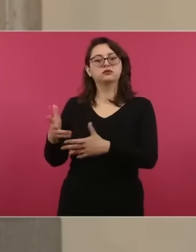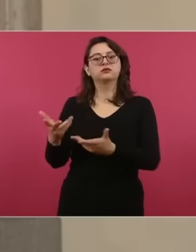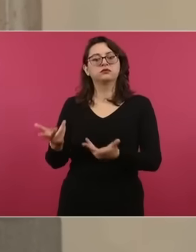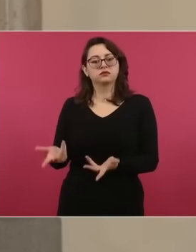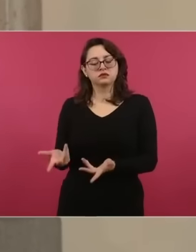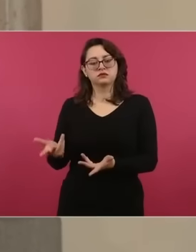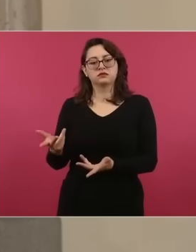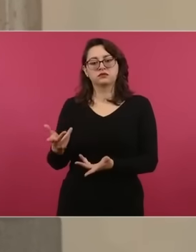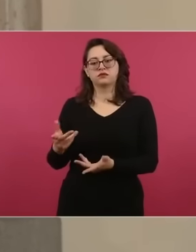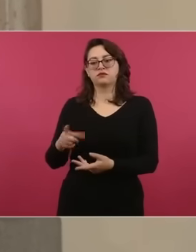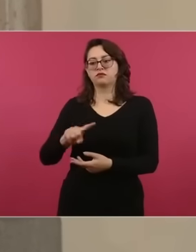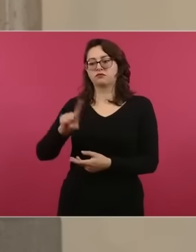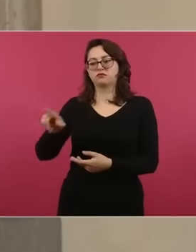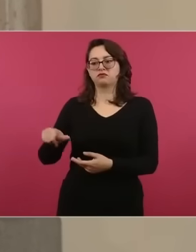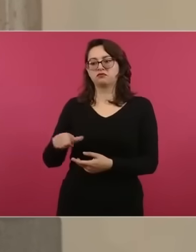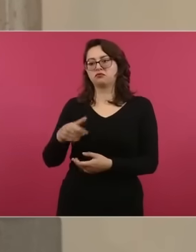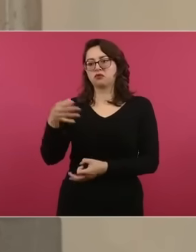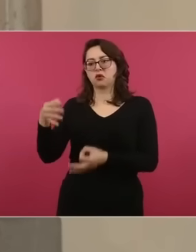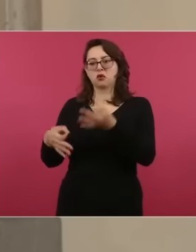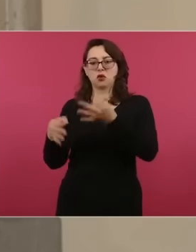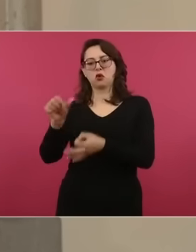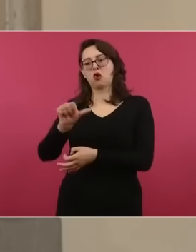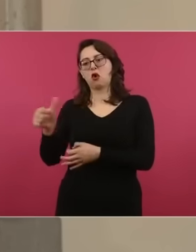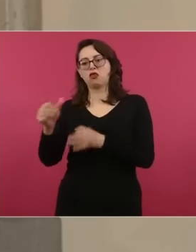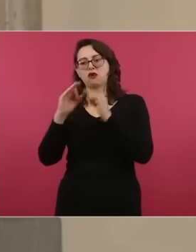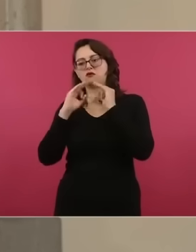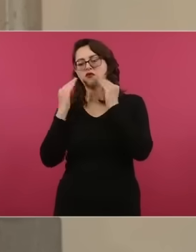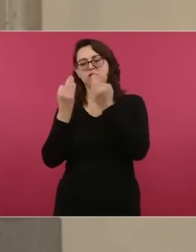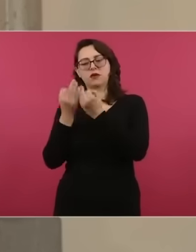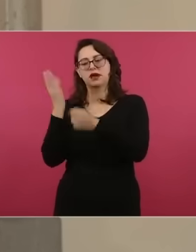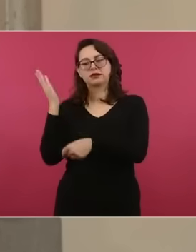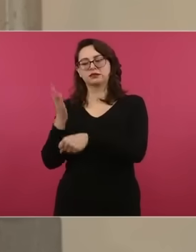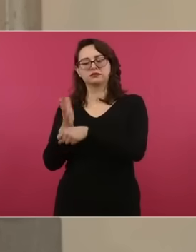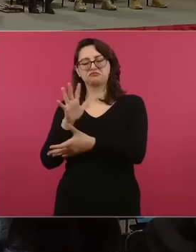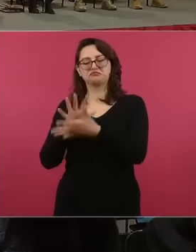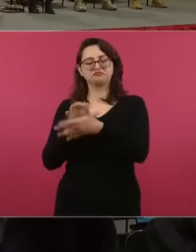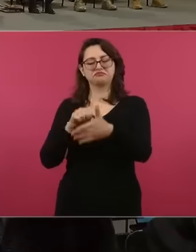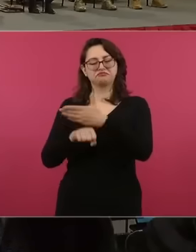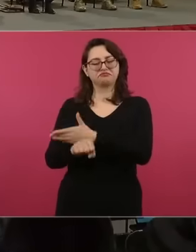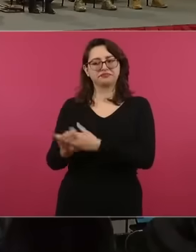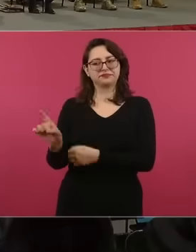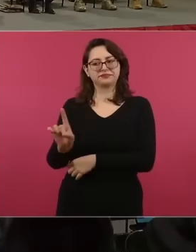que el juez de control imponga otra u otras medidas cautelares adelante